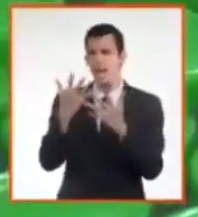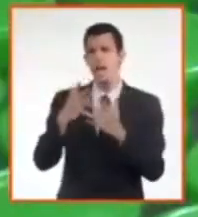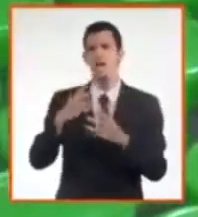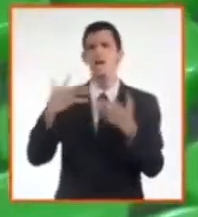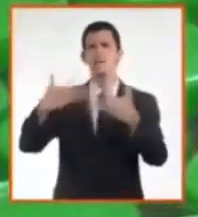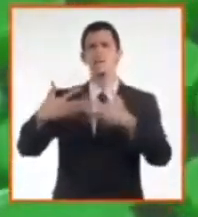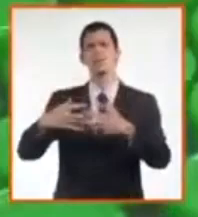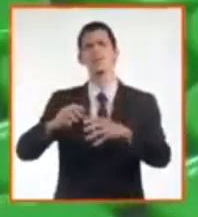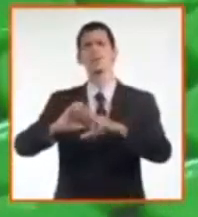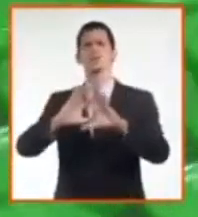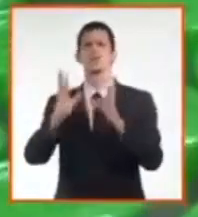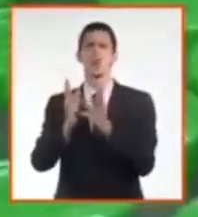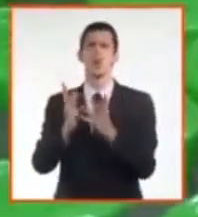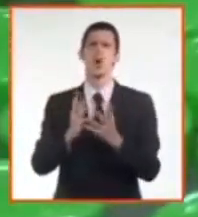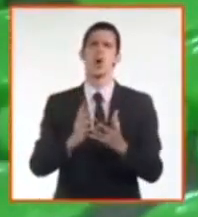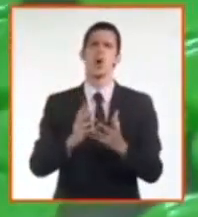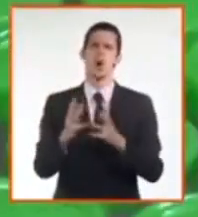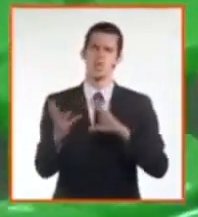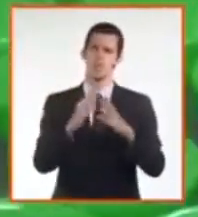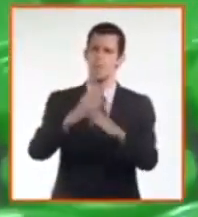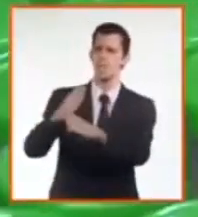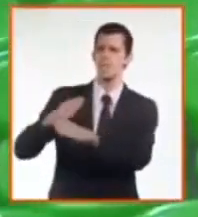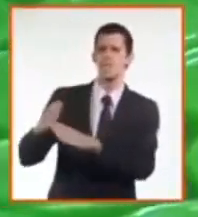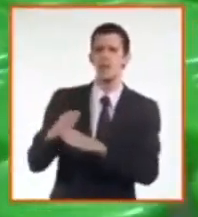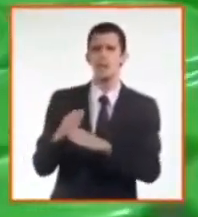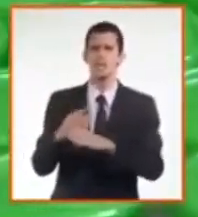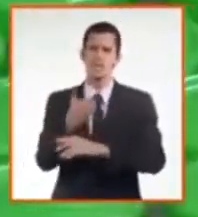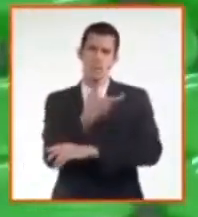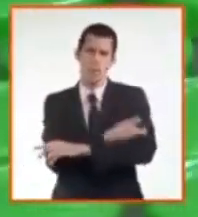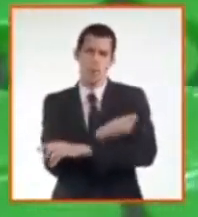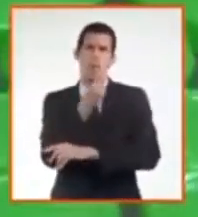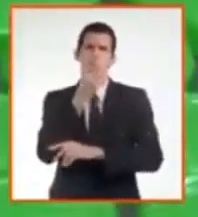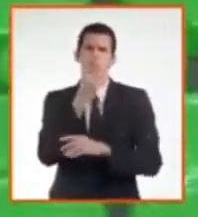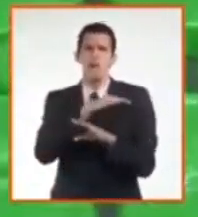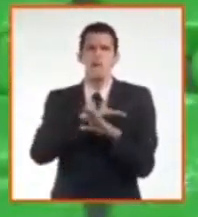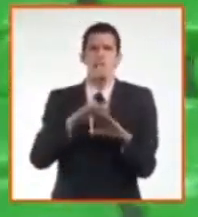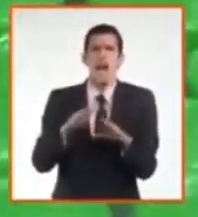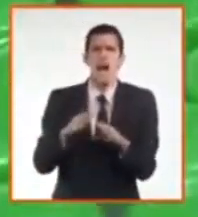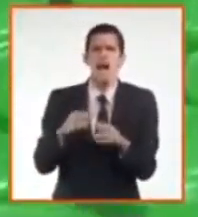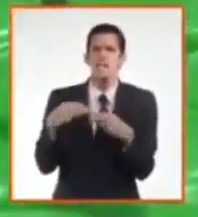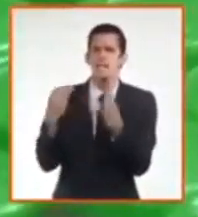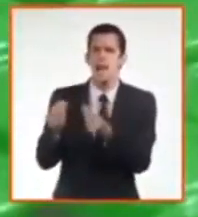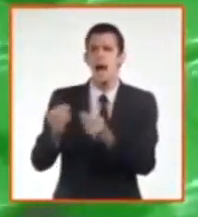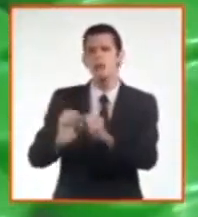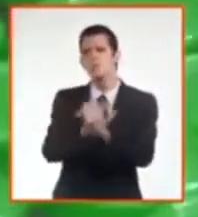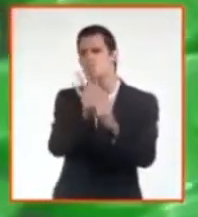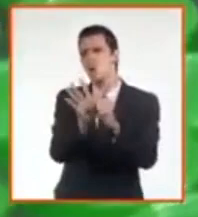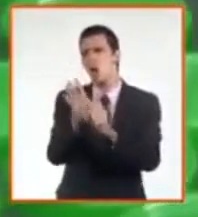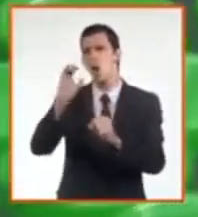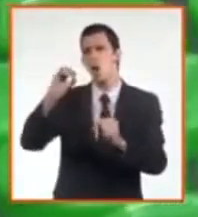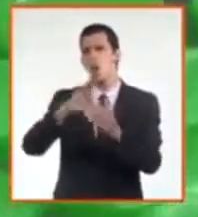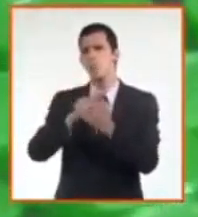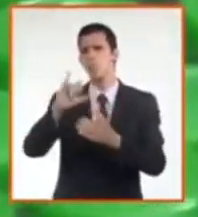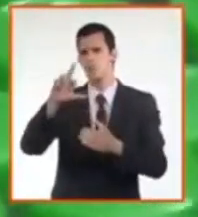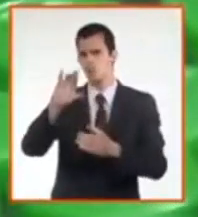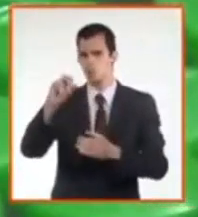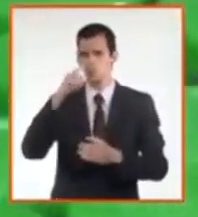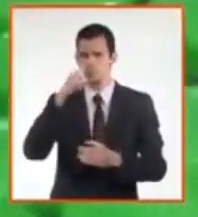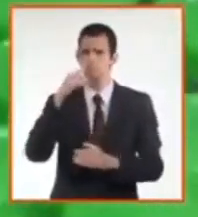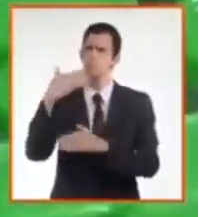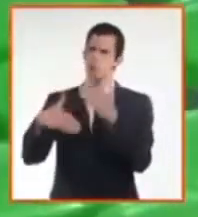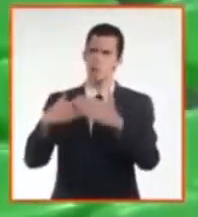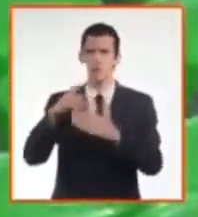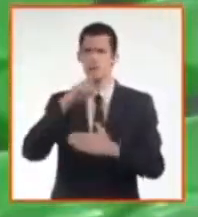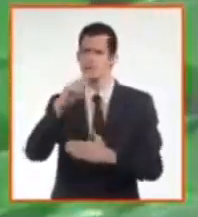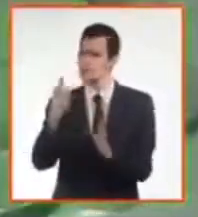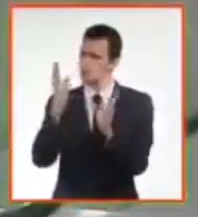pueda servir para los coronavirus general en los últimos epidemias que han existido en el mundo y la pandemia han sido coronavirus